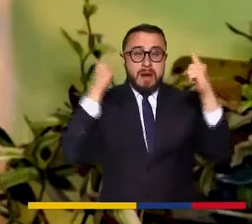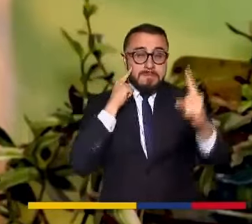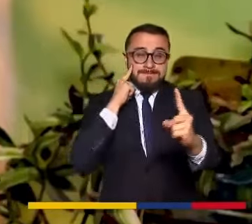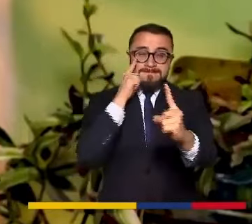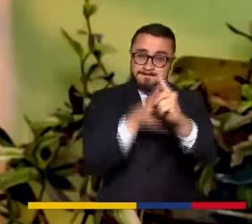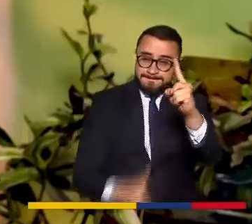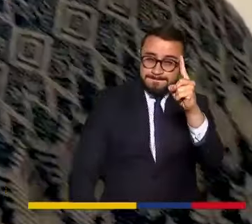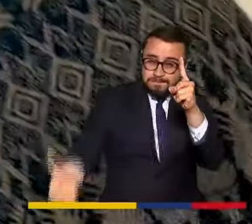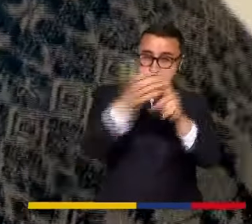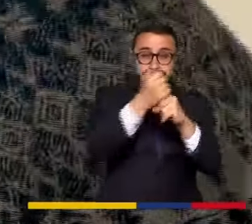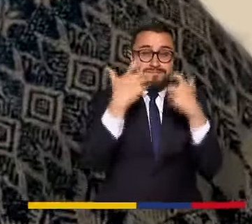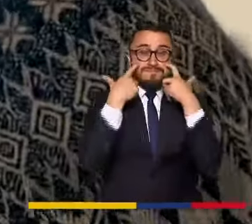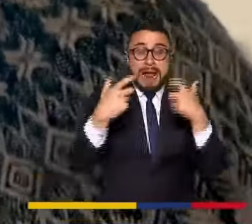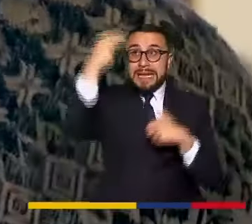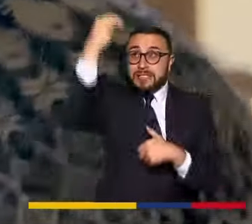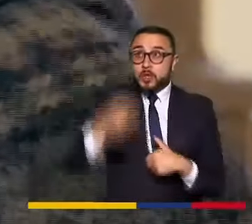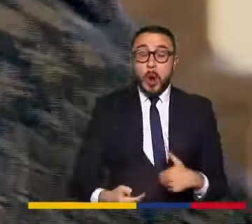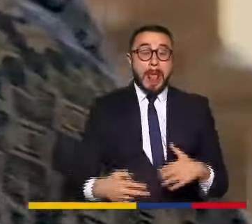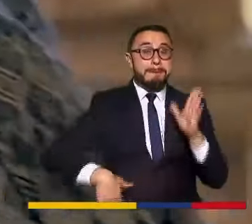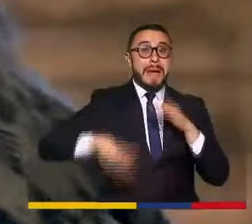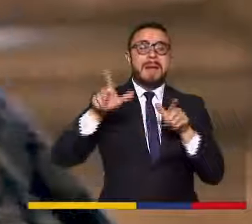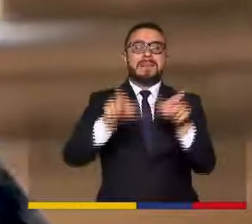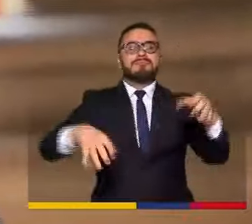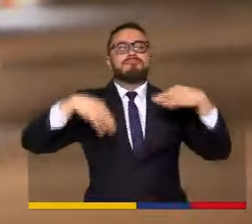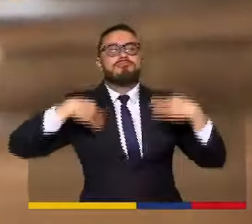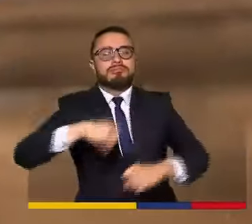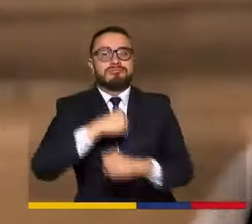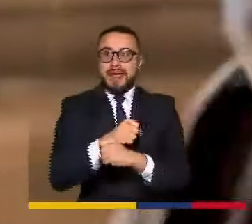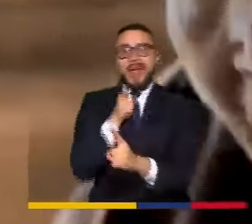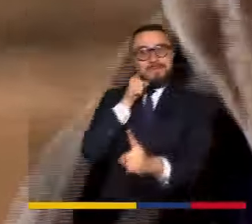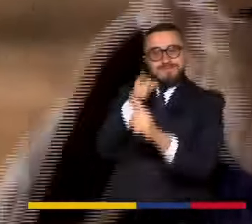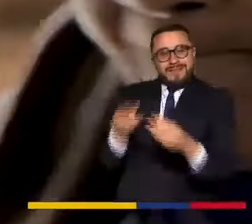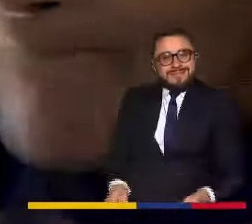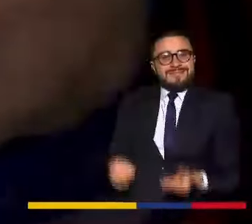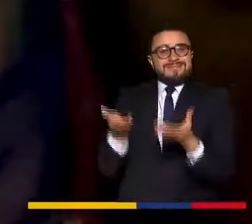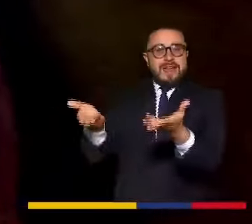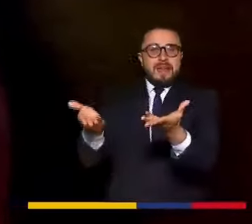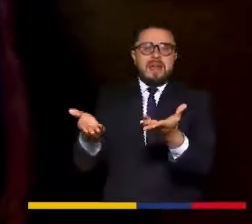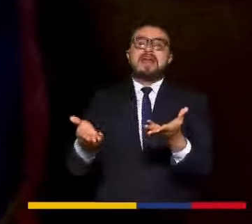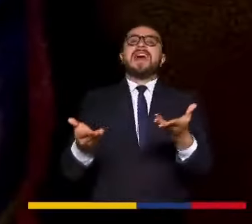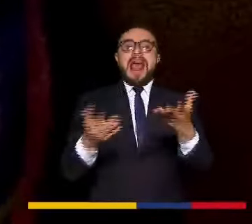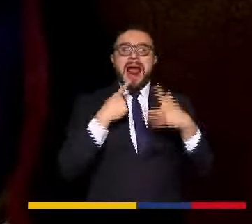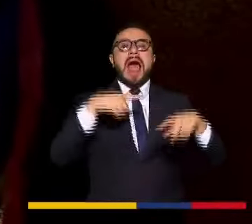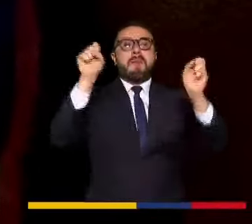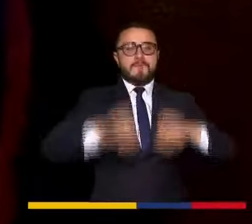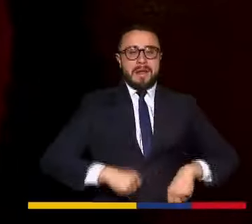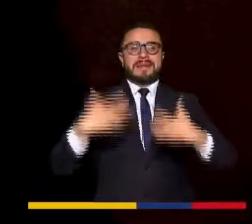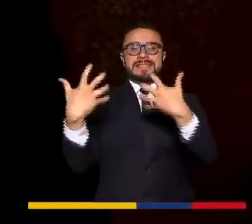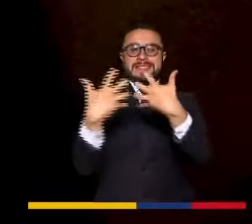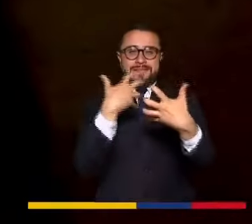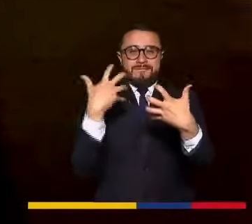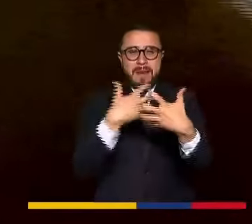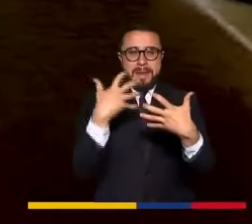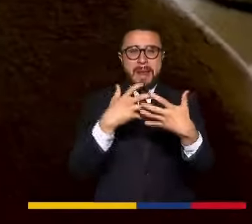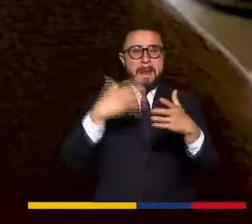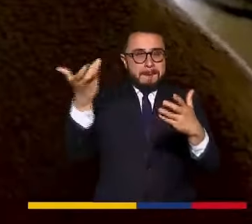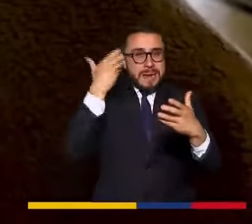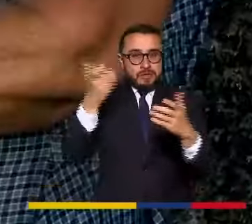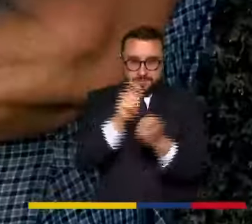trabajador de Colombia aprobamos una el sistema pensional que le devolverá a los adultos mayores de